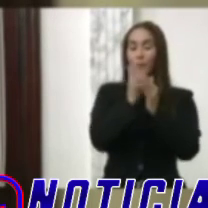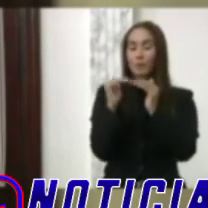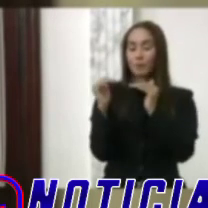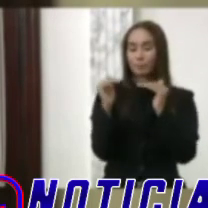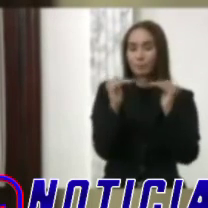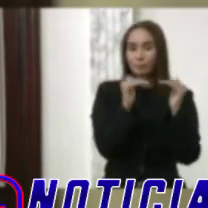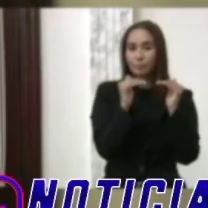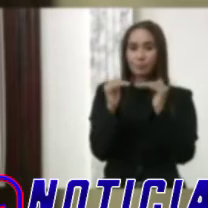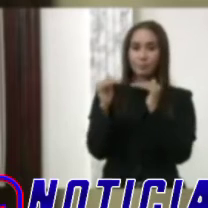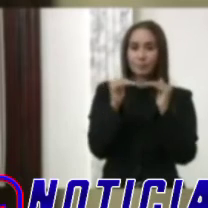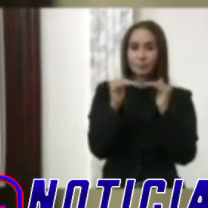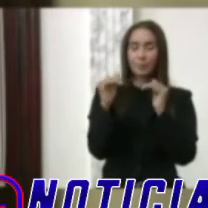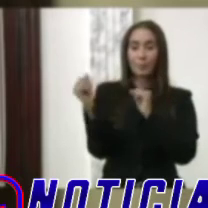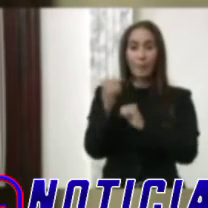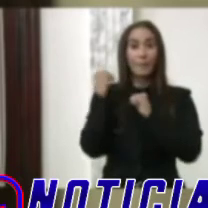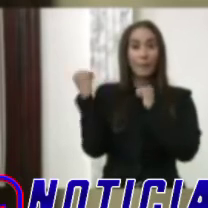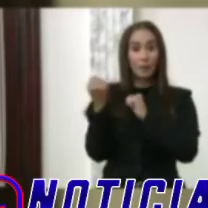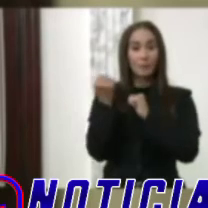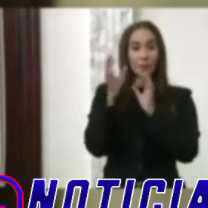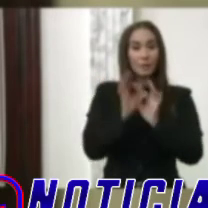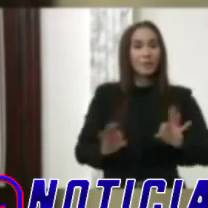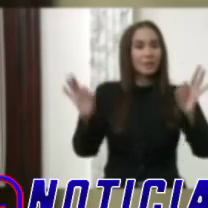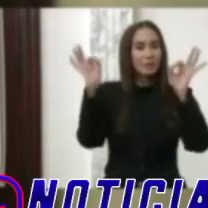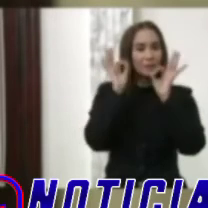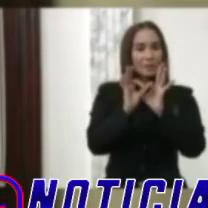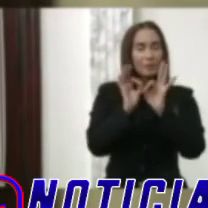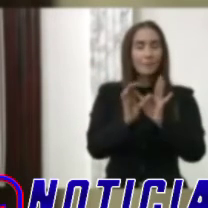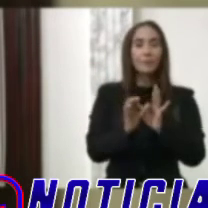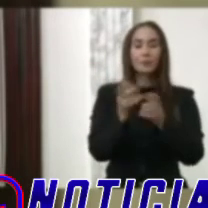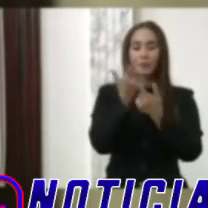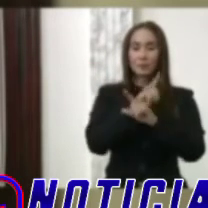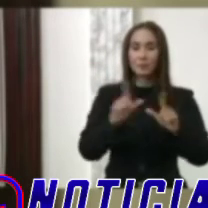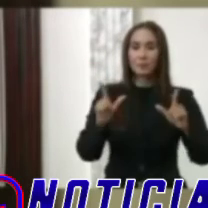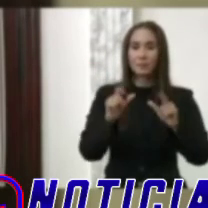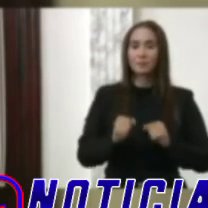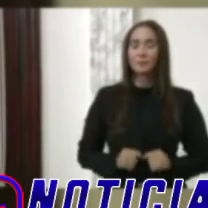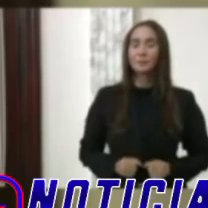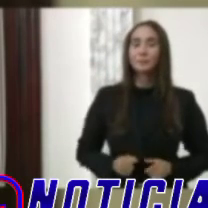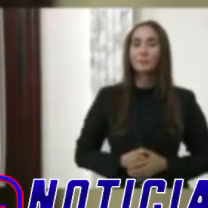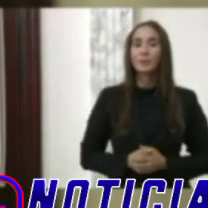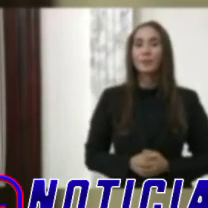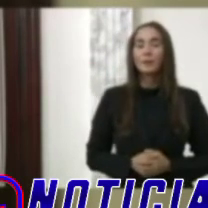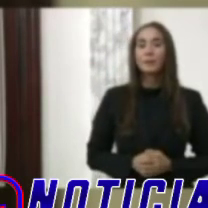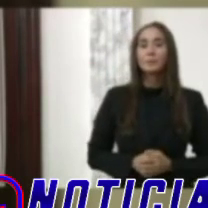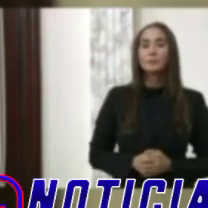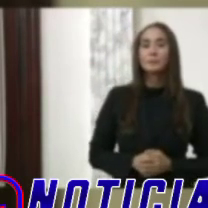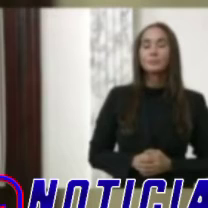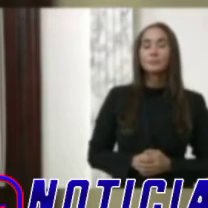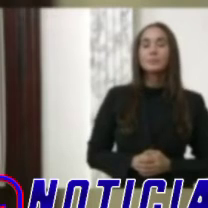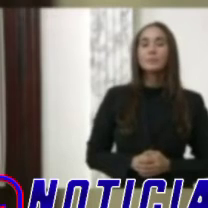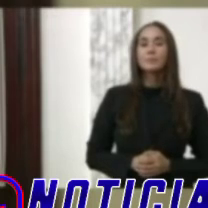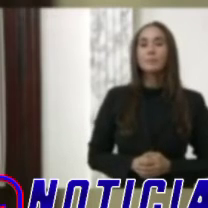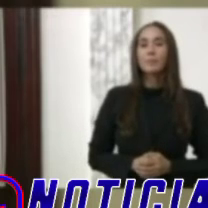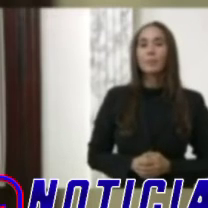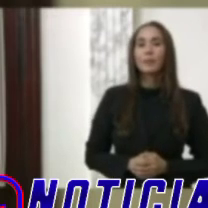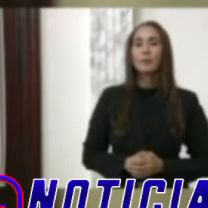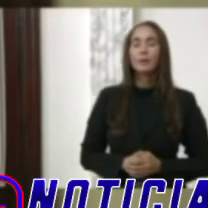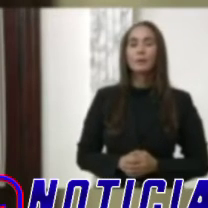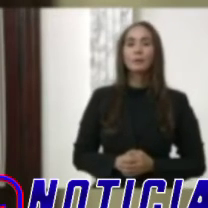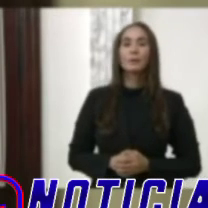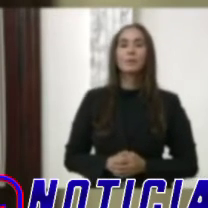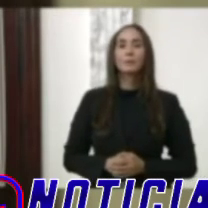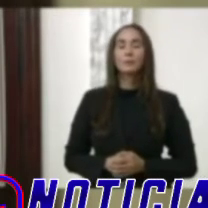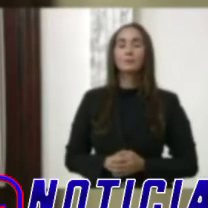una democracia, y esa garantía se materializa en la crítica. El poder tiene que